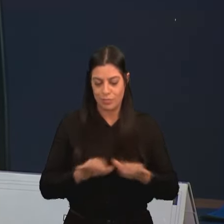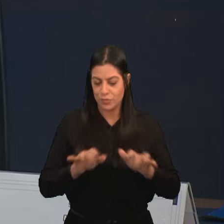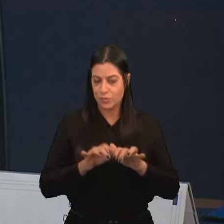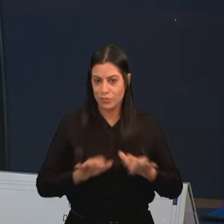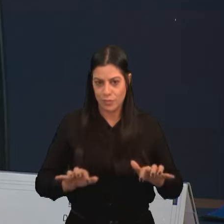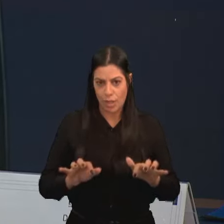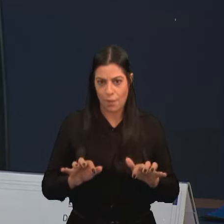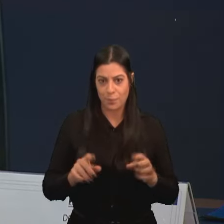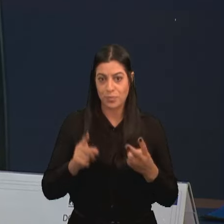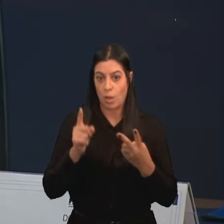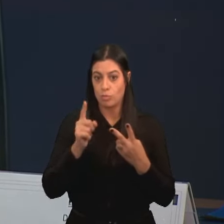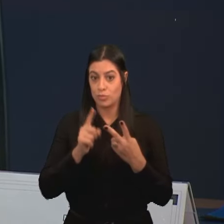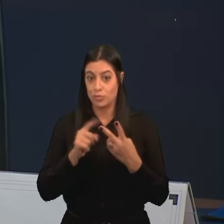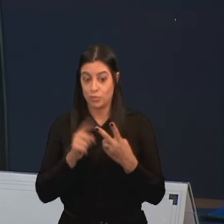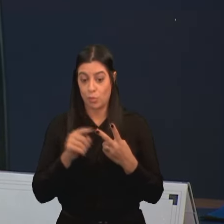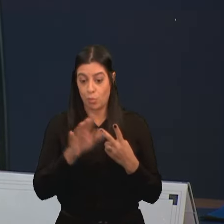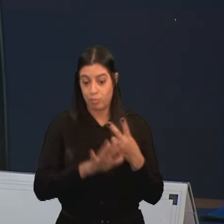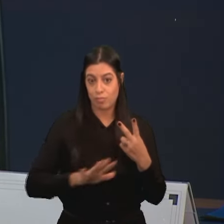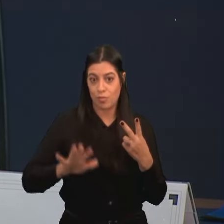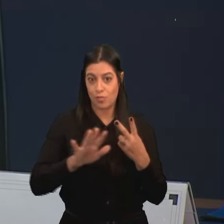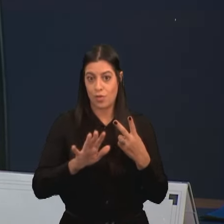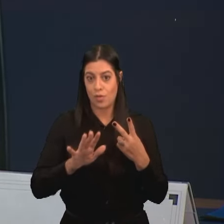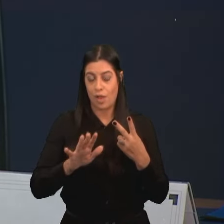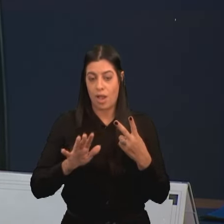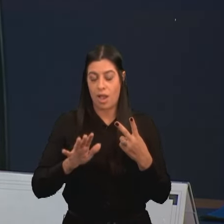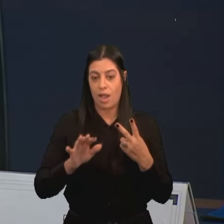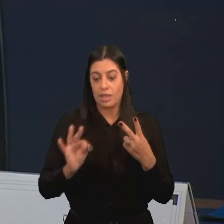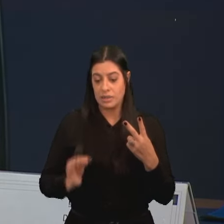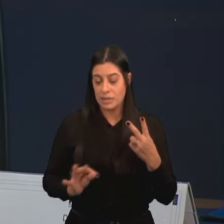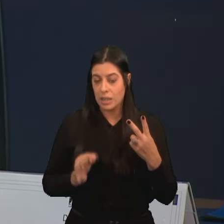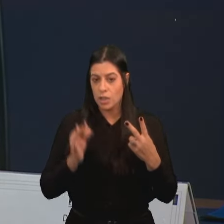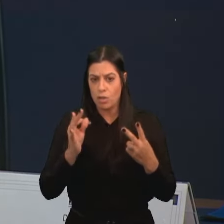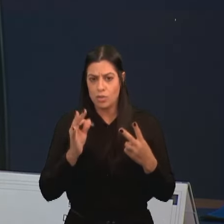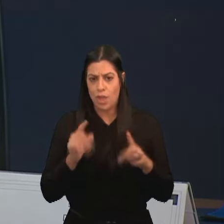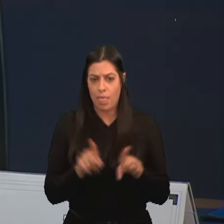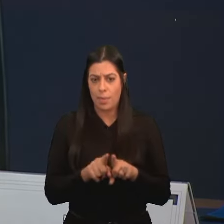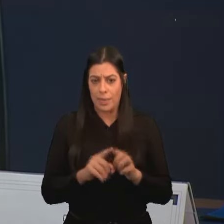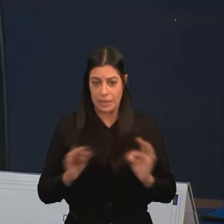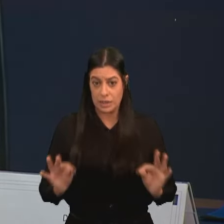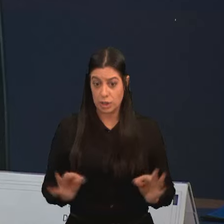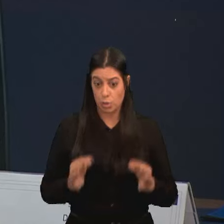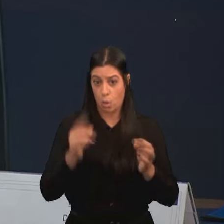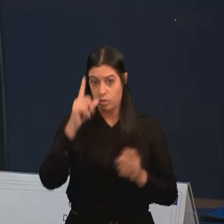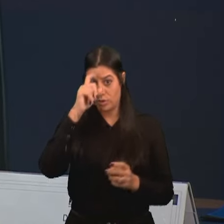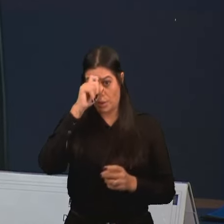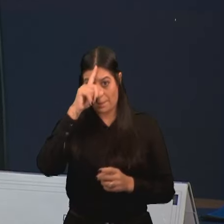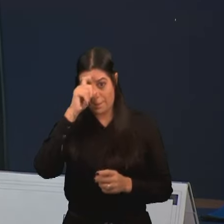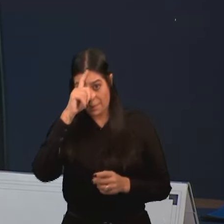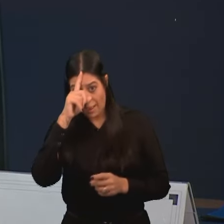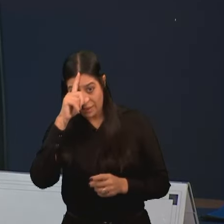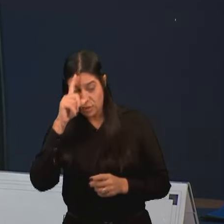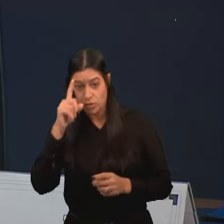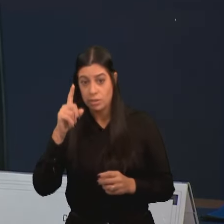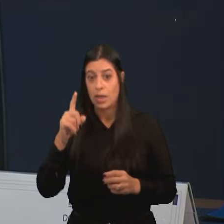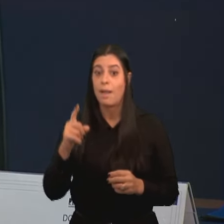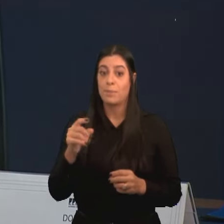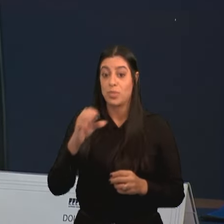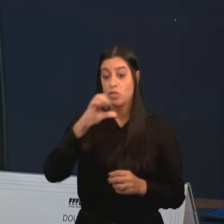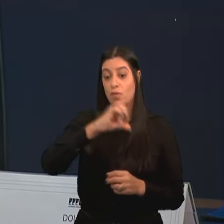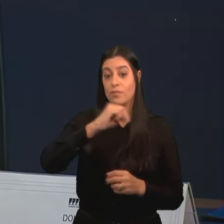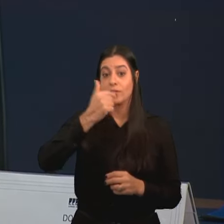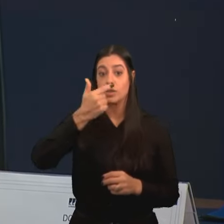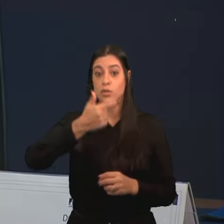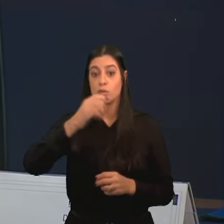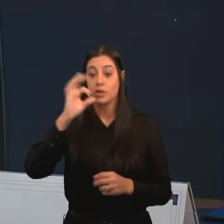la computación. Segundo mayor avance de la neurotecnología es la tecnología médica,